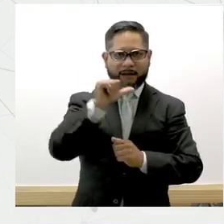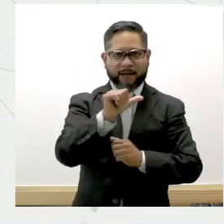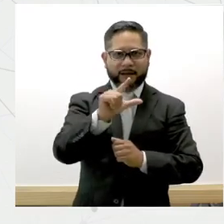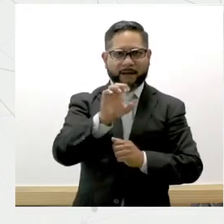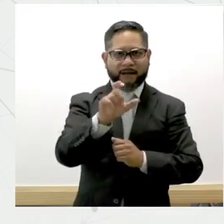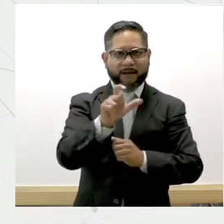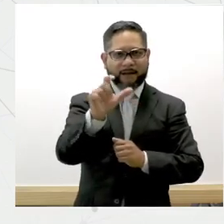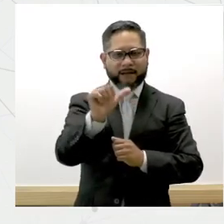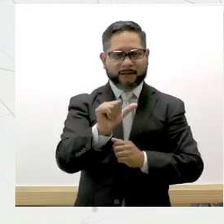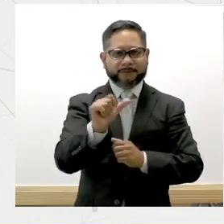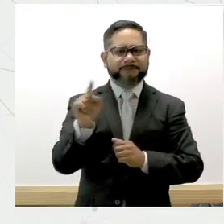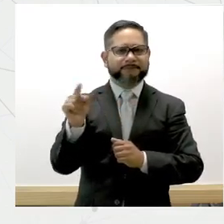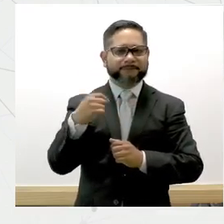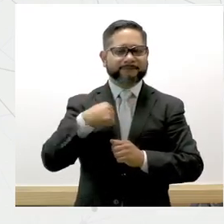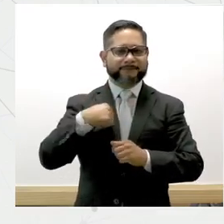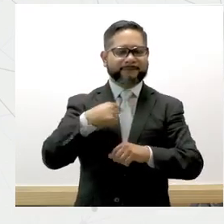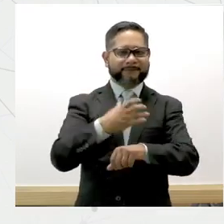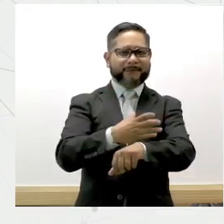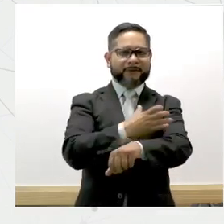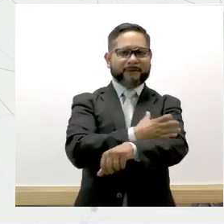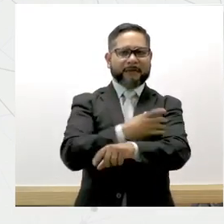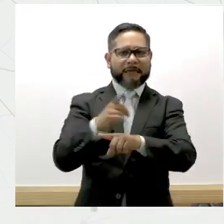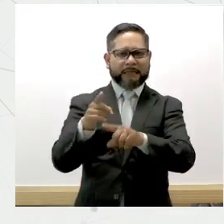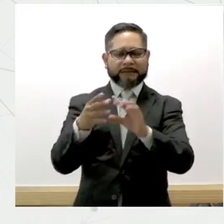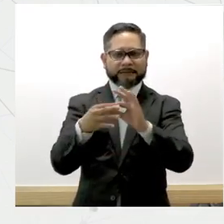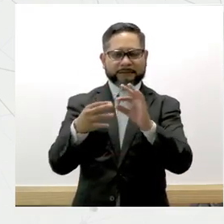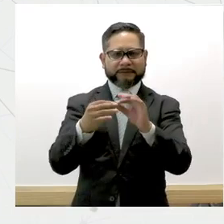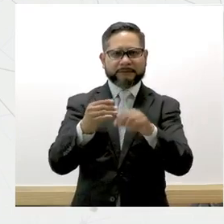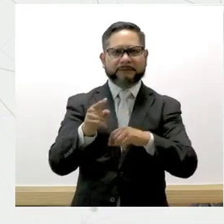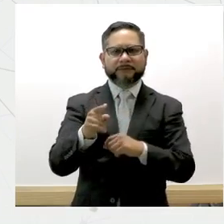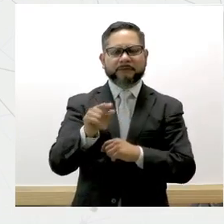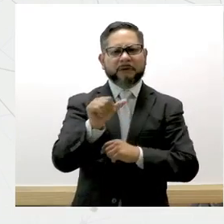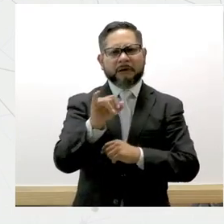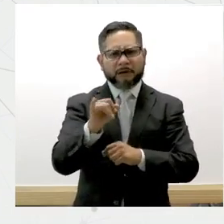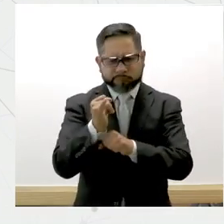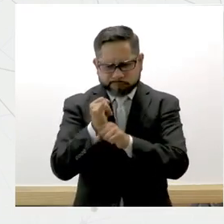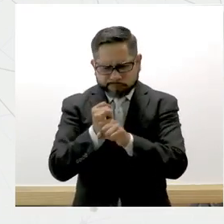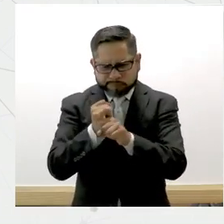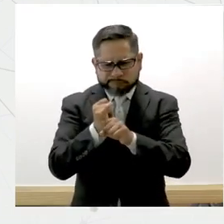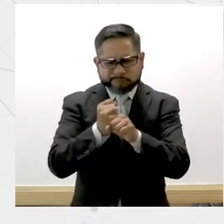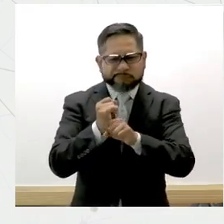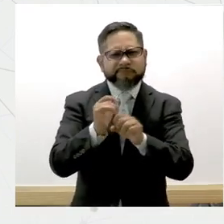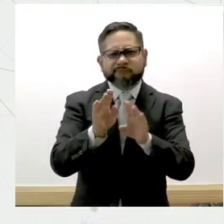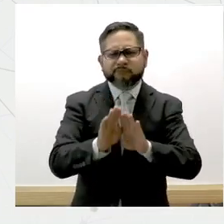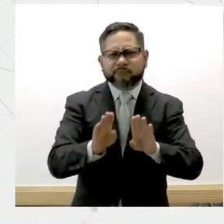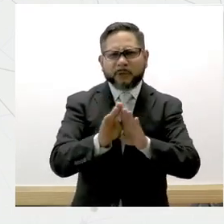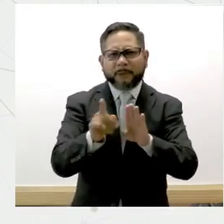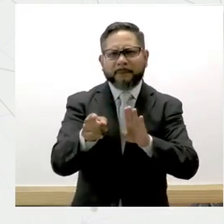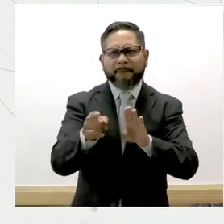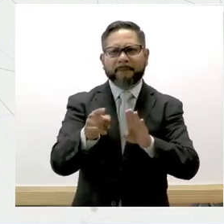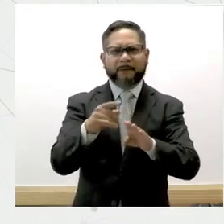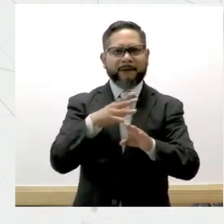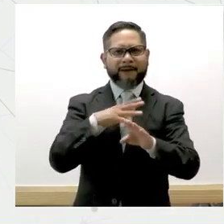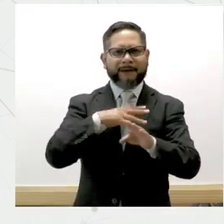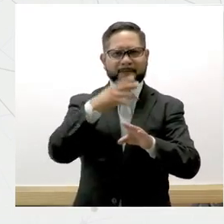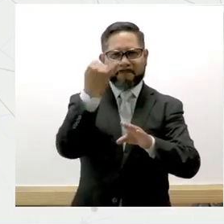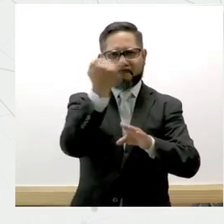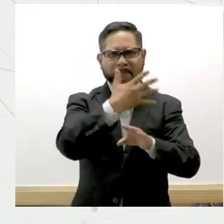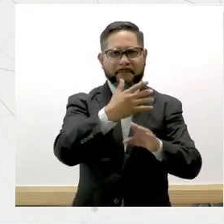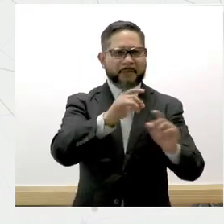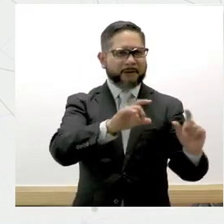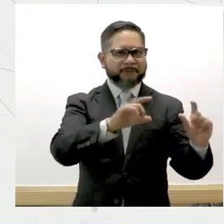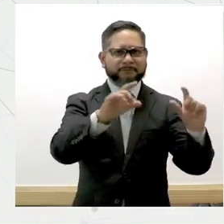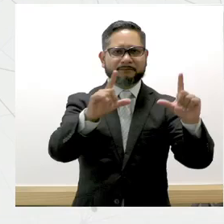alguna buena compañera que es catedrática en materia de inteligencia artificial, llevaron a cabo una investigación en la que ponían imágenes